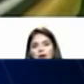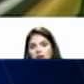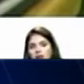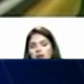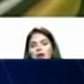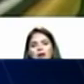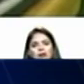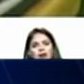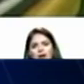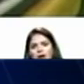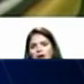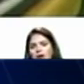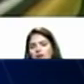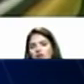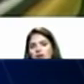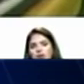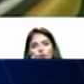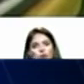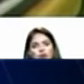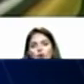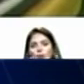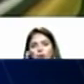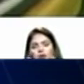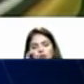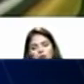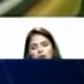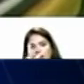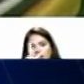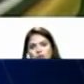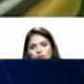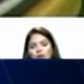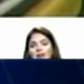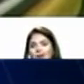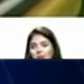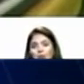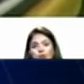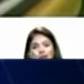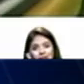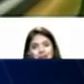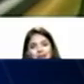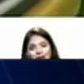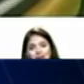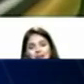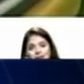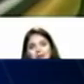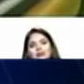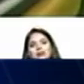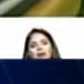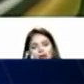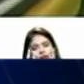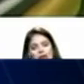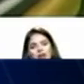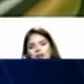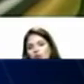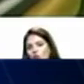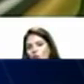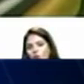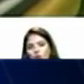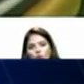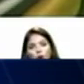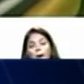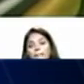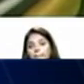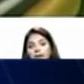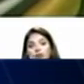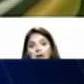la violencia con fines políticos en Venezuela. Hay que ir allí, a las víctimas, sanar ese dolor, pero hay que también